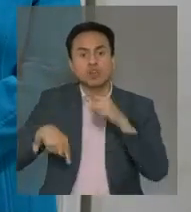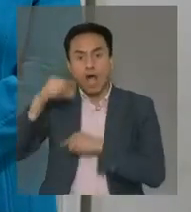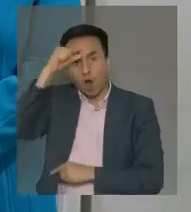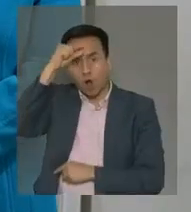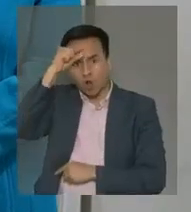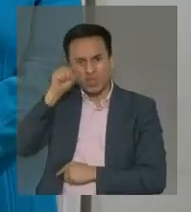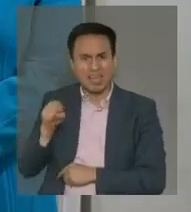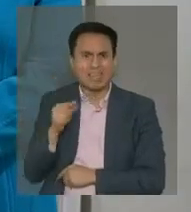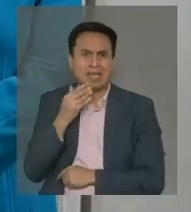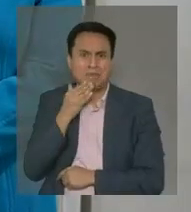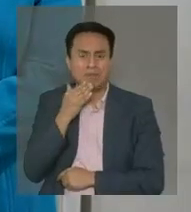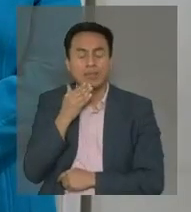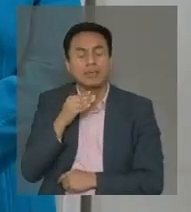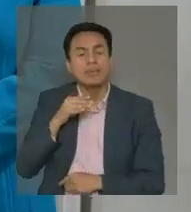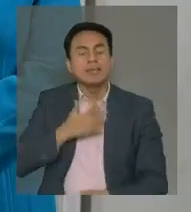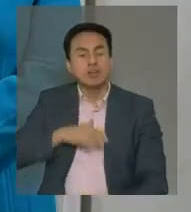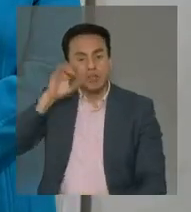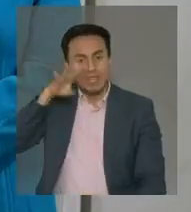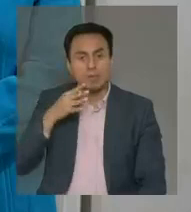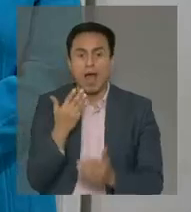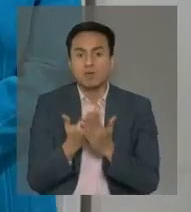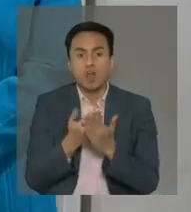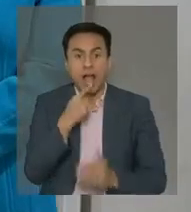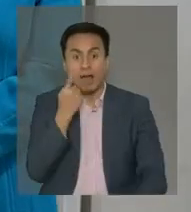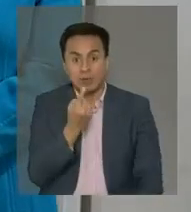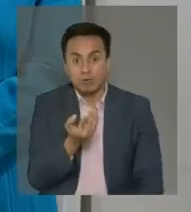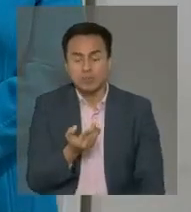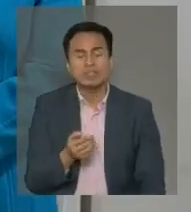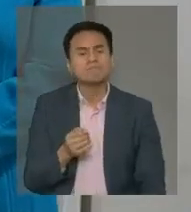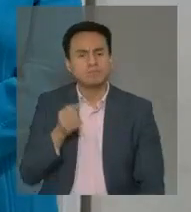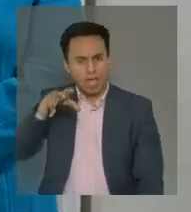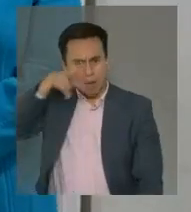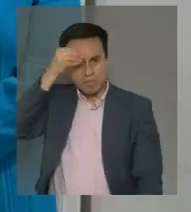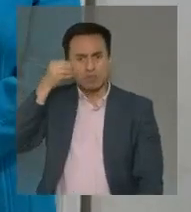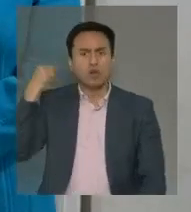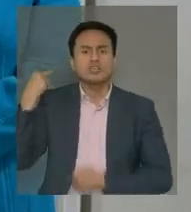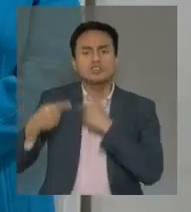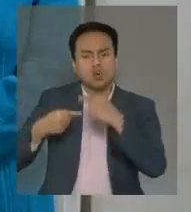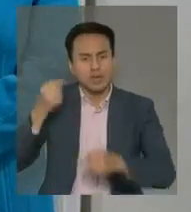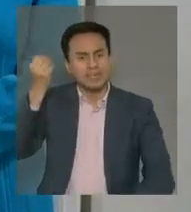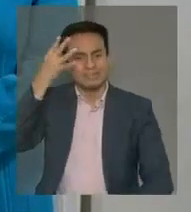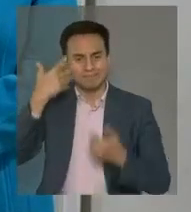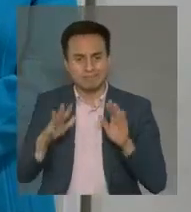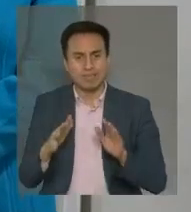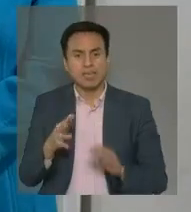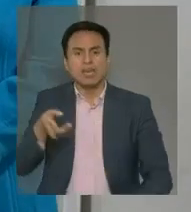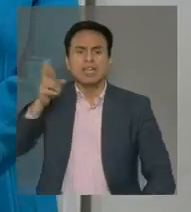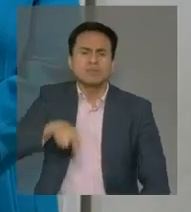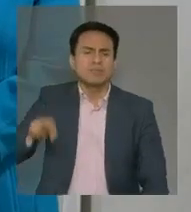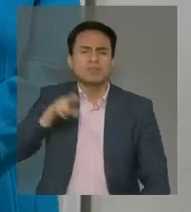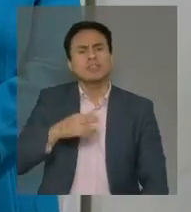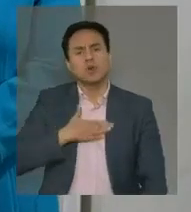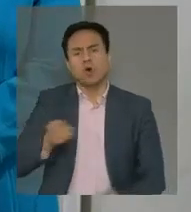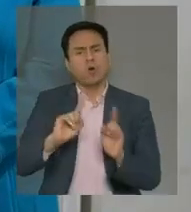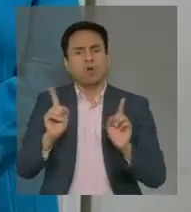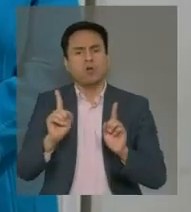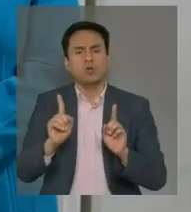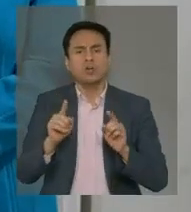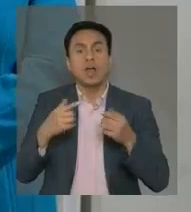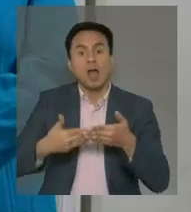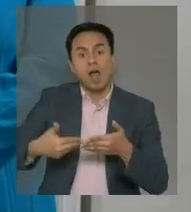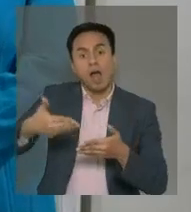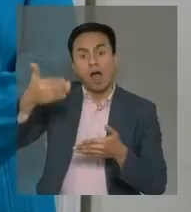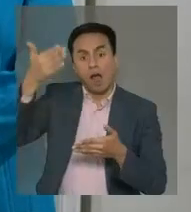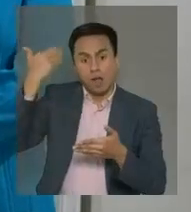y también quiero que sepan ya aprovechó la pregunta hemos aprendido de la historia y no queremos repetir lo que sucedió